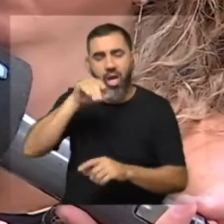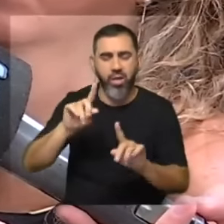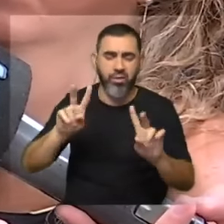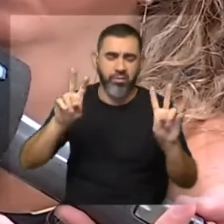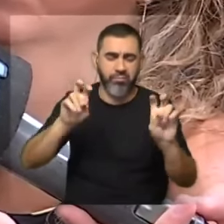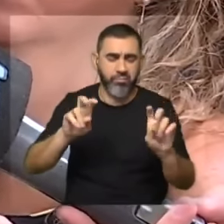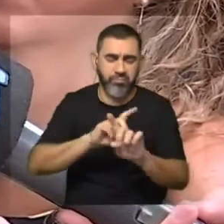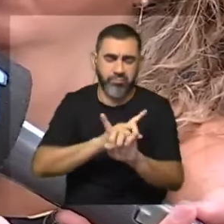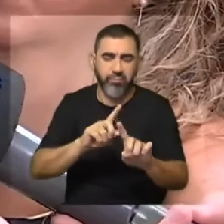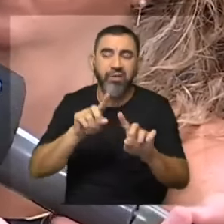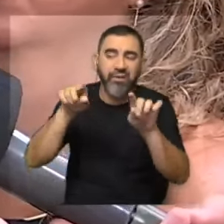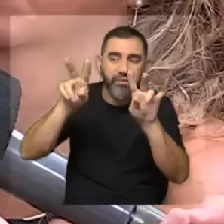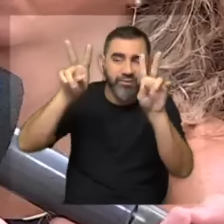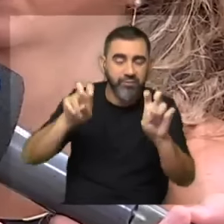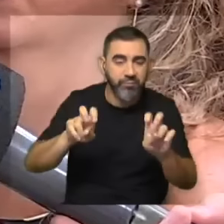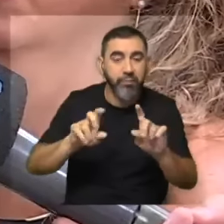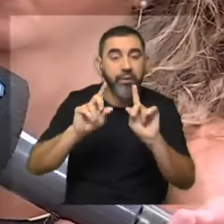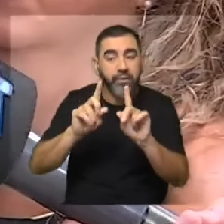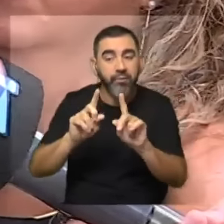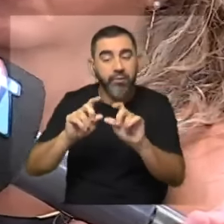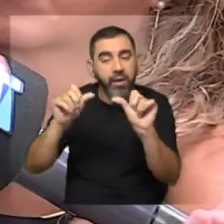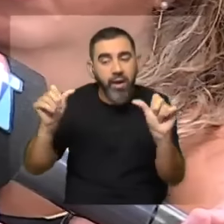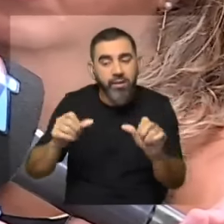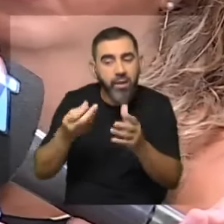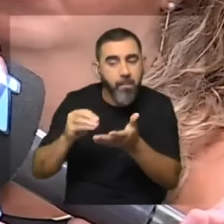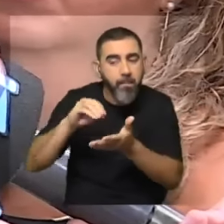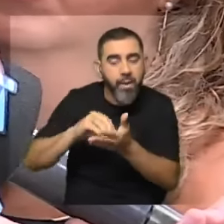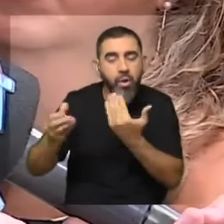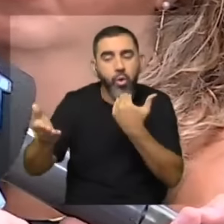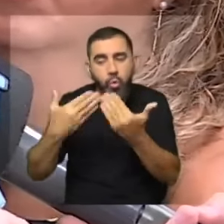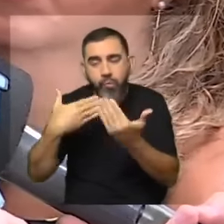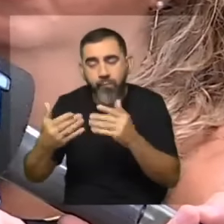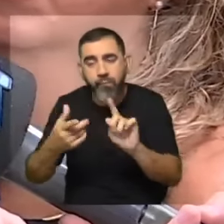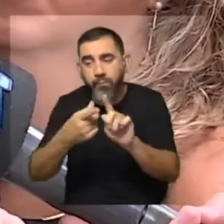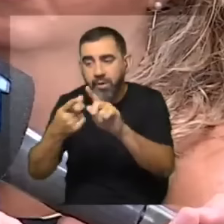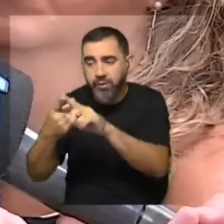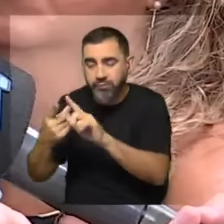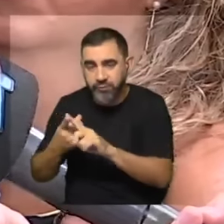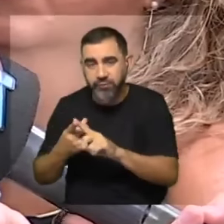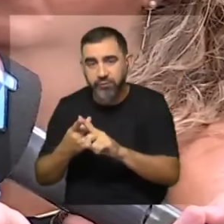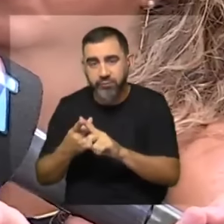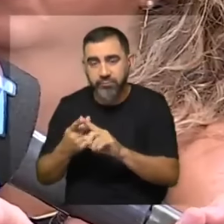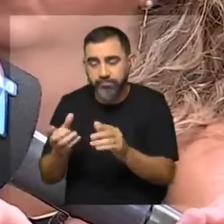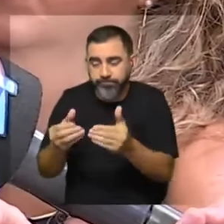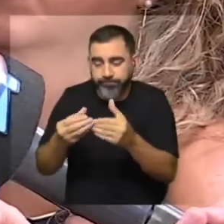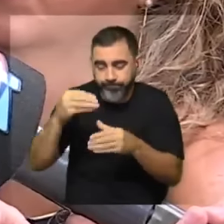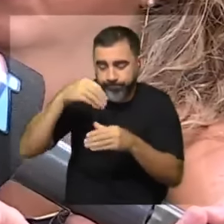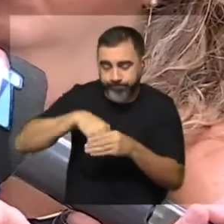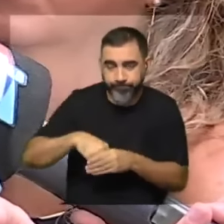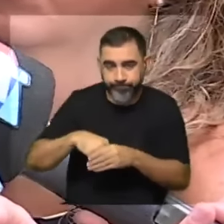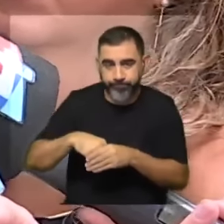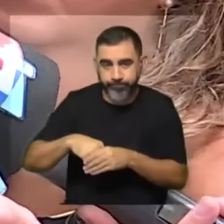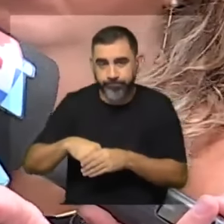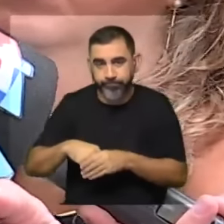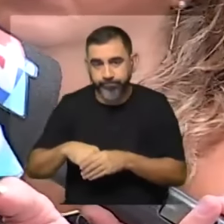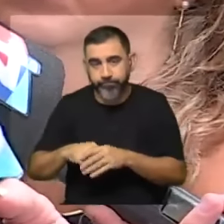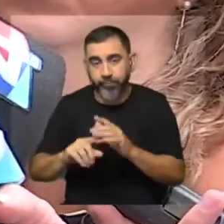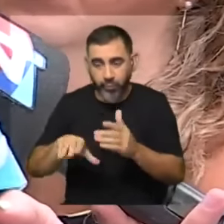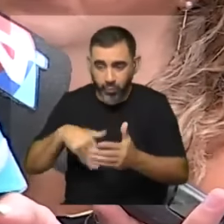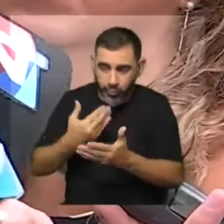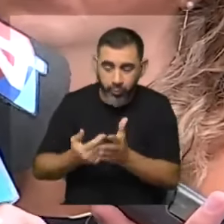los temas que hay que trabajar bastante más Y conversar a veces a Puerta cerrada y cuando haya alguna